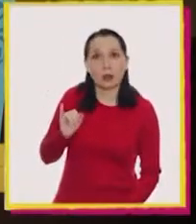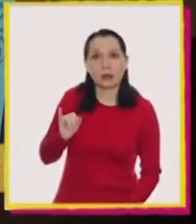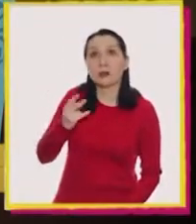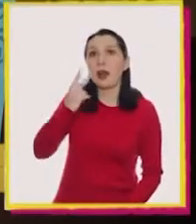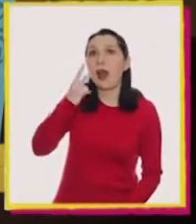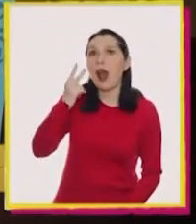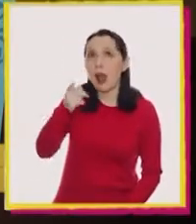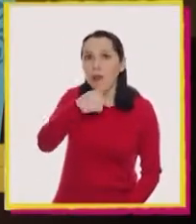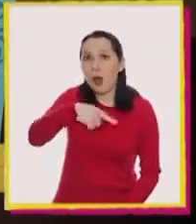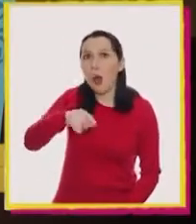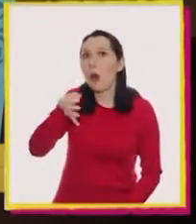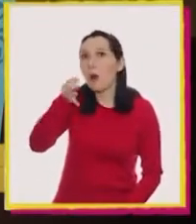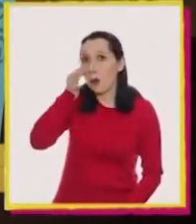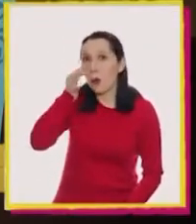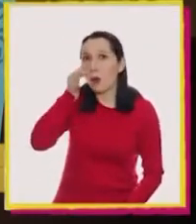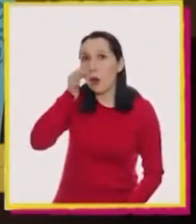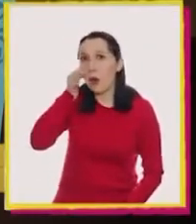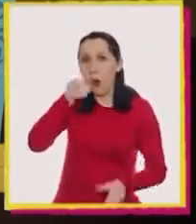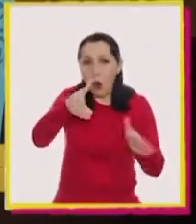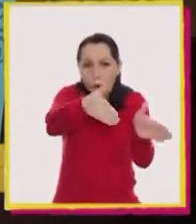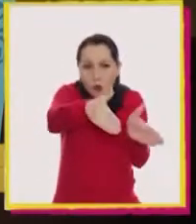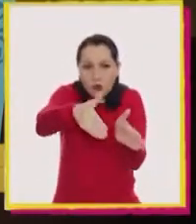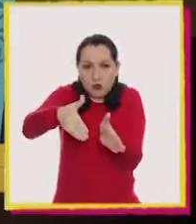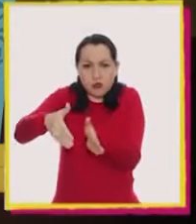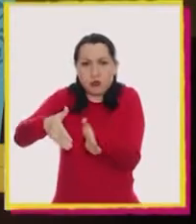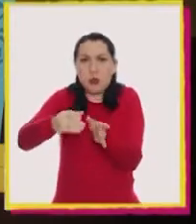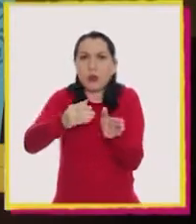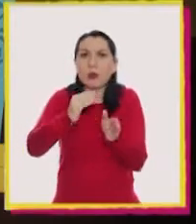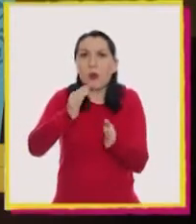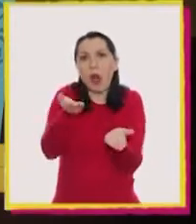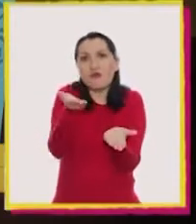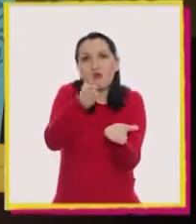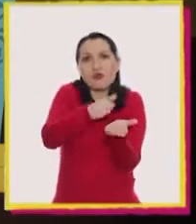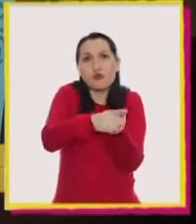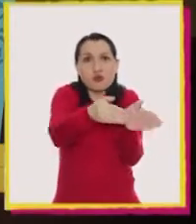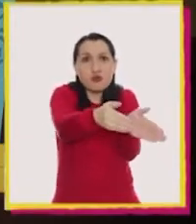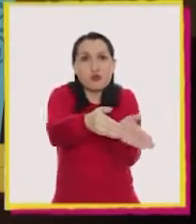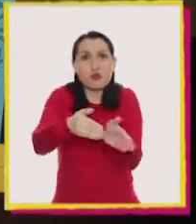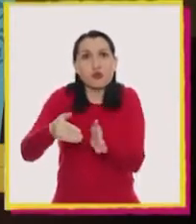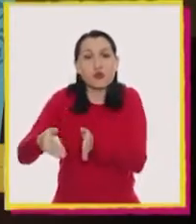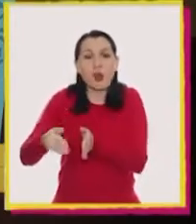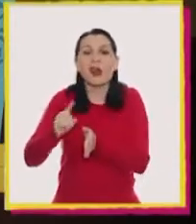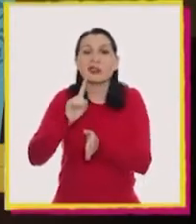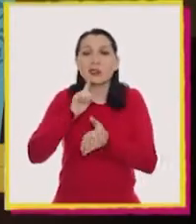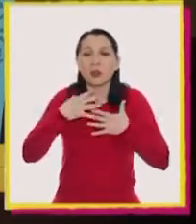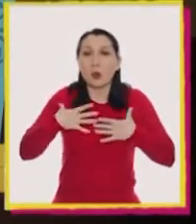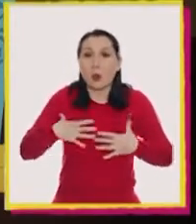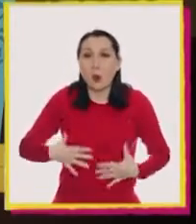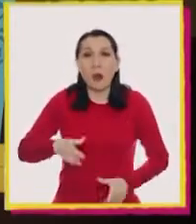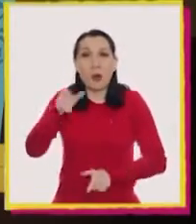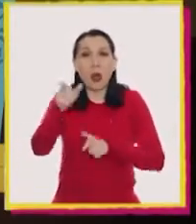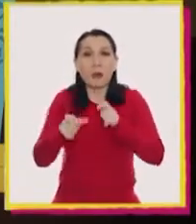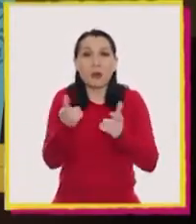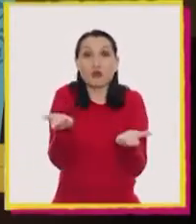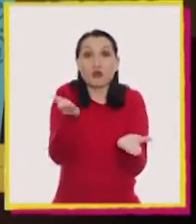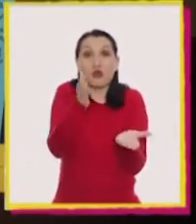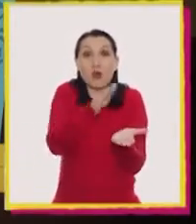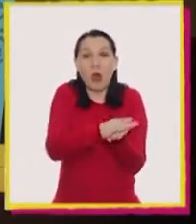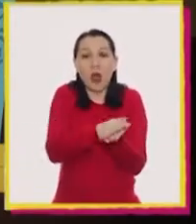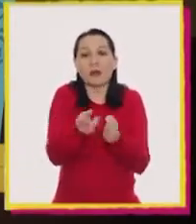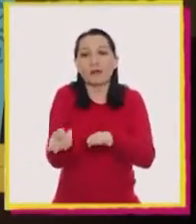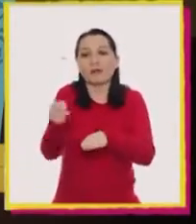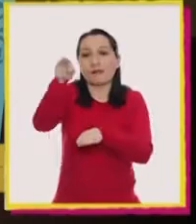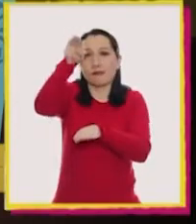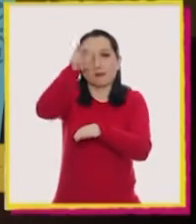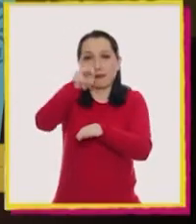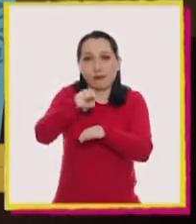Sí, veo que están observando el sarcófago. Ese es el lugar a donde ponían los cuerpos de las personas que